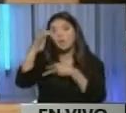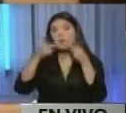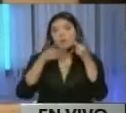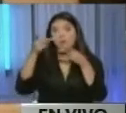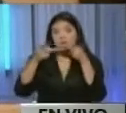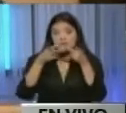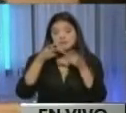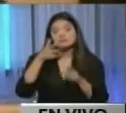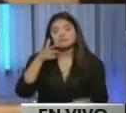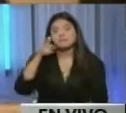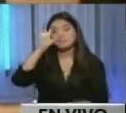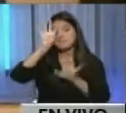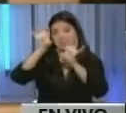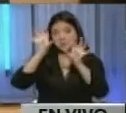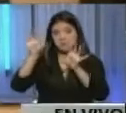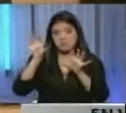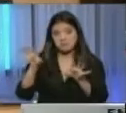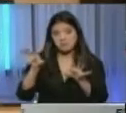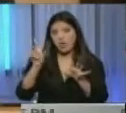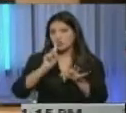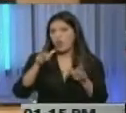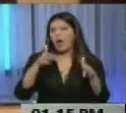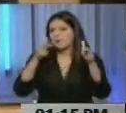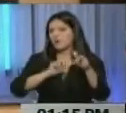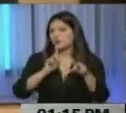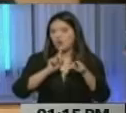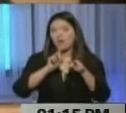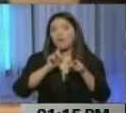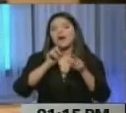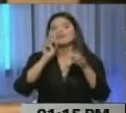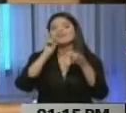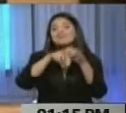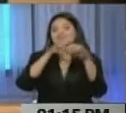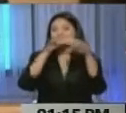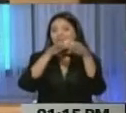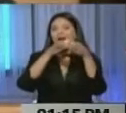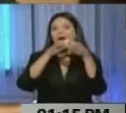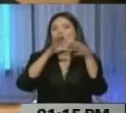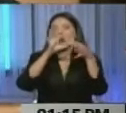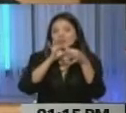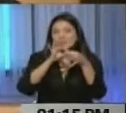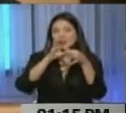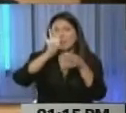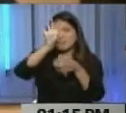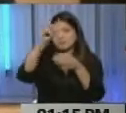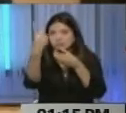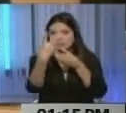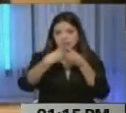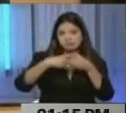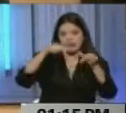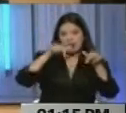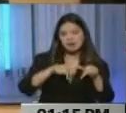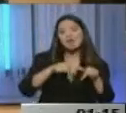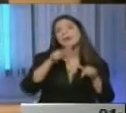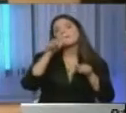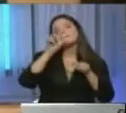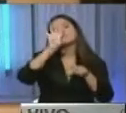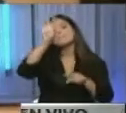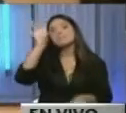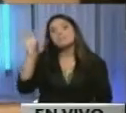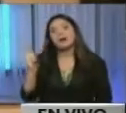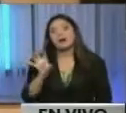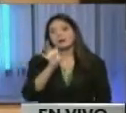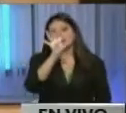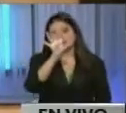con observadores no armados de las Naciones Unidas, integrada principalmente por observadores de países